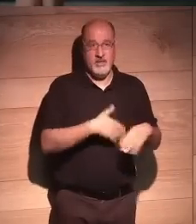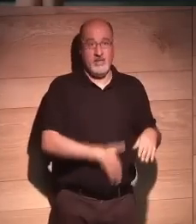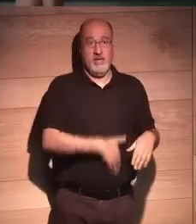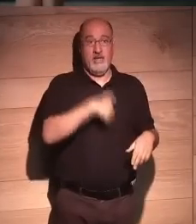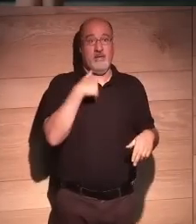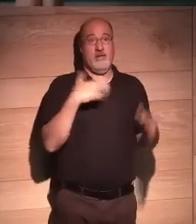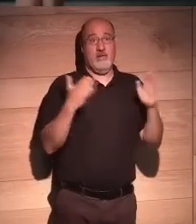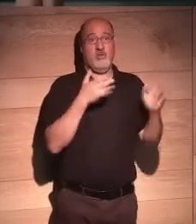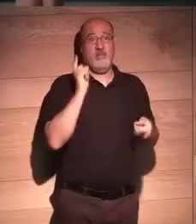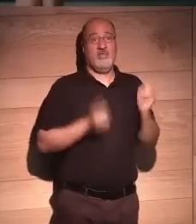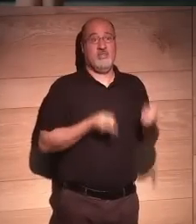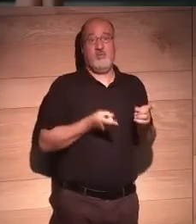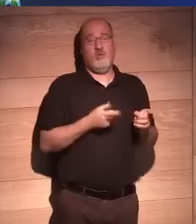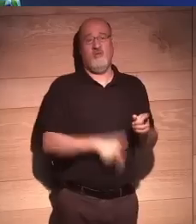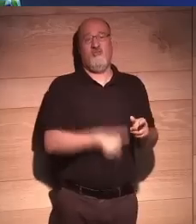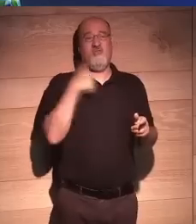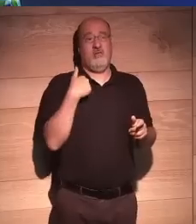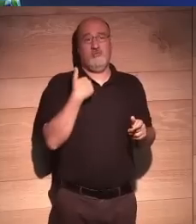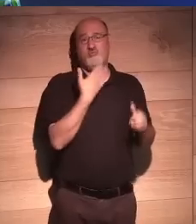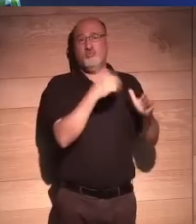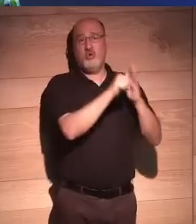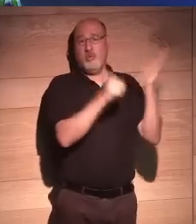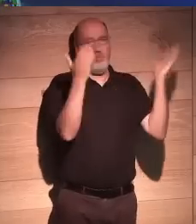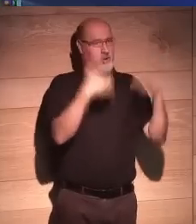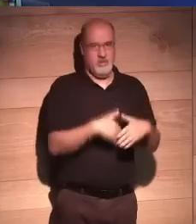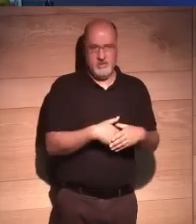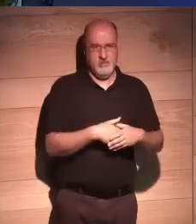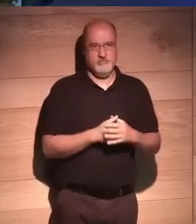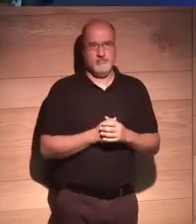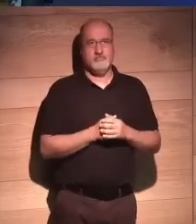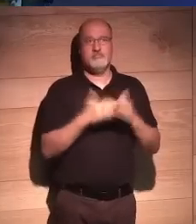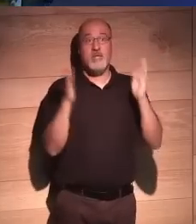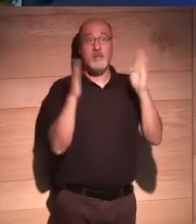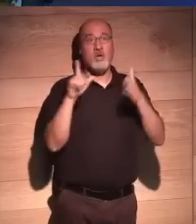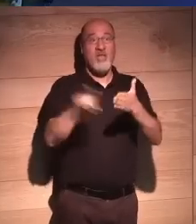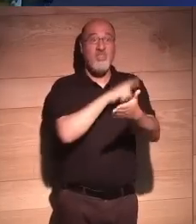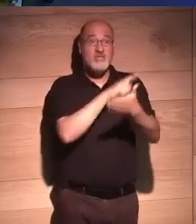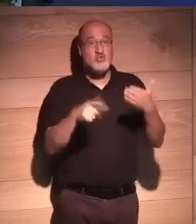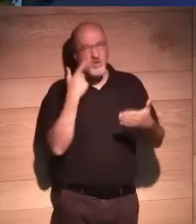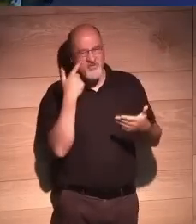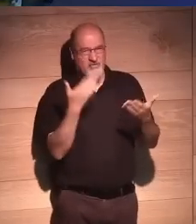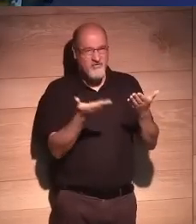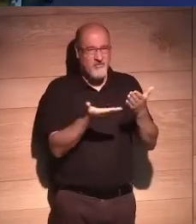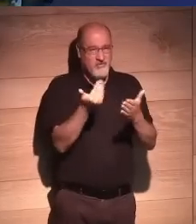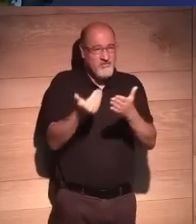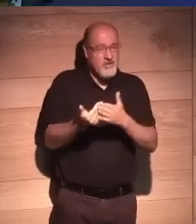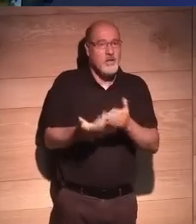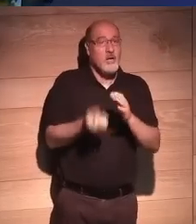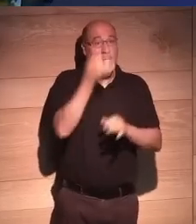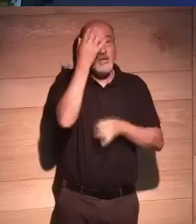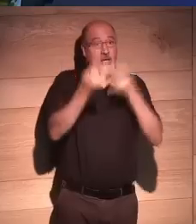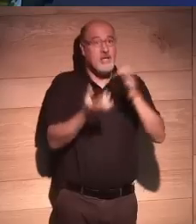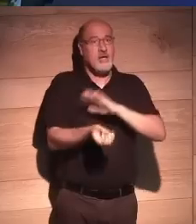vivido la época de la censura que había, siempre había la gente, todos los creadores